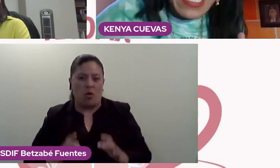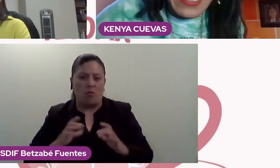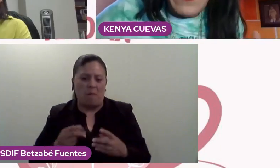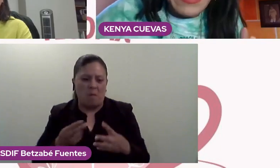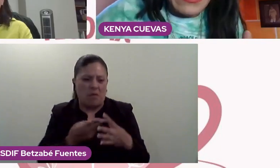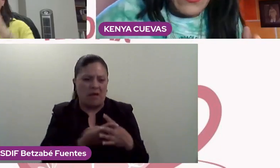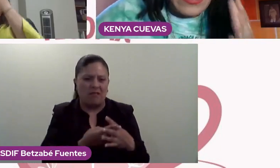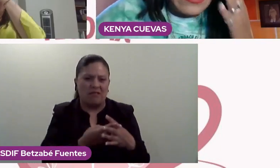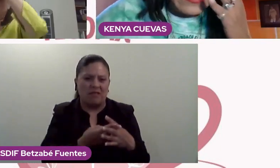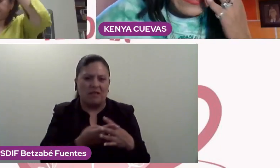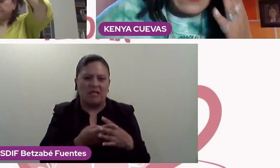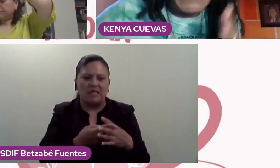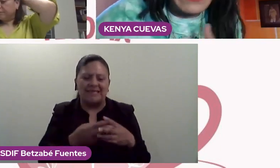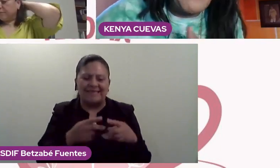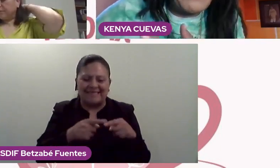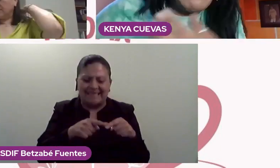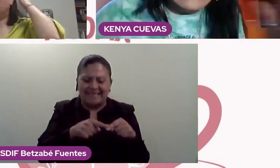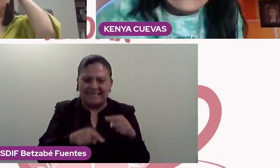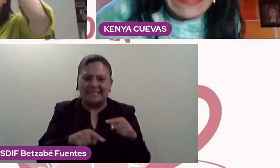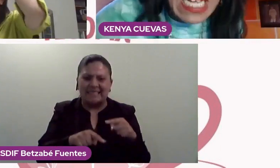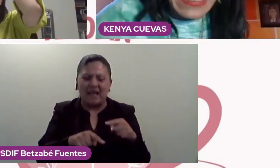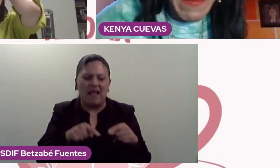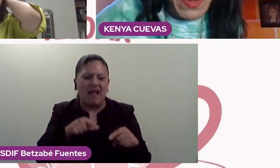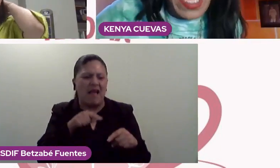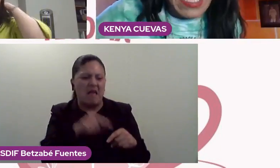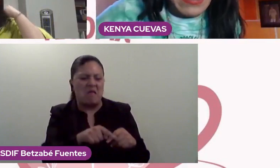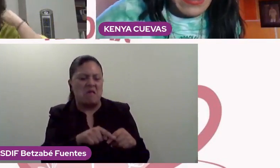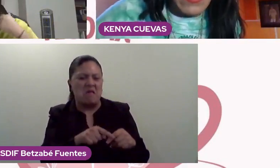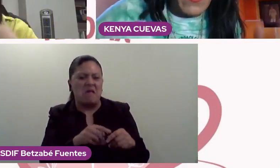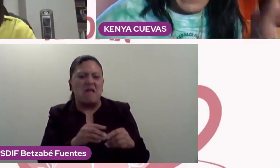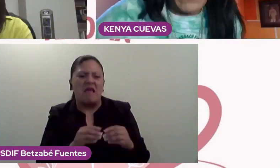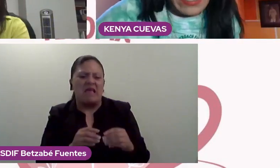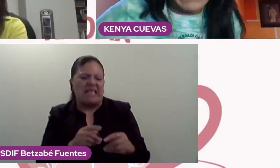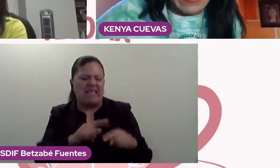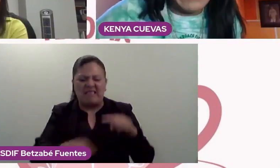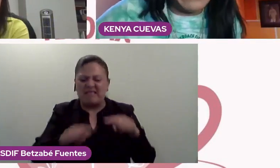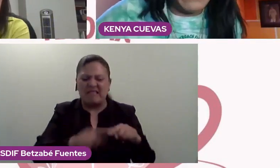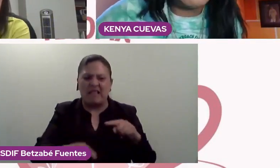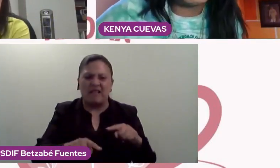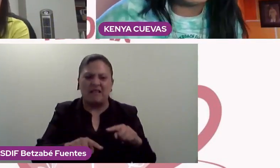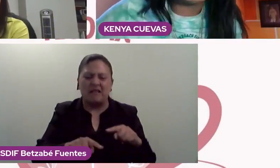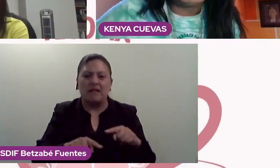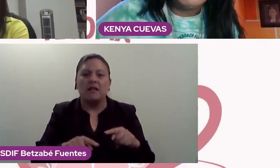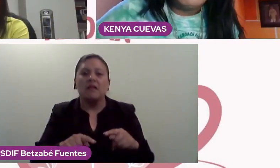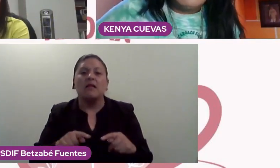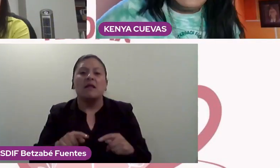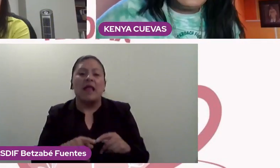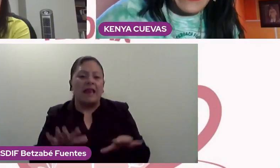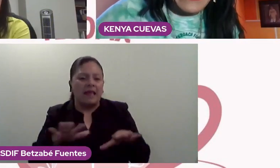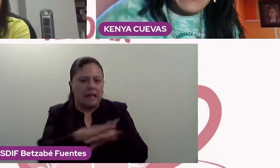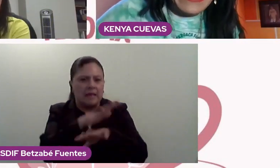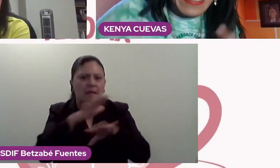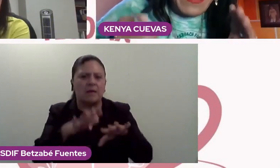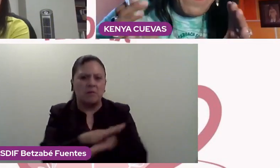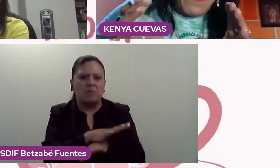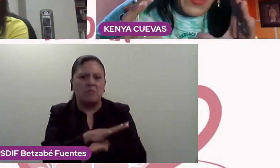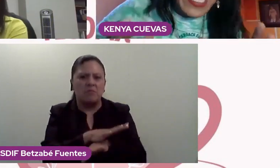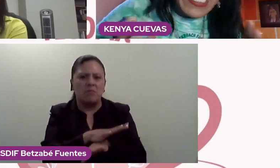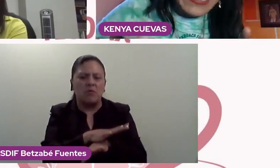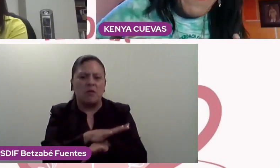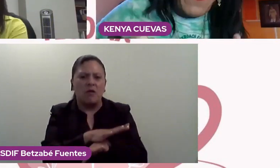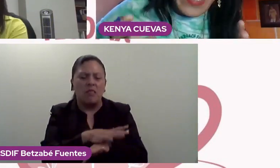borrar a través de estos asesinatos la feminidad que podía tener una mujer trans, ¿no? Entonces,